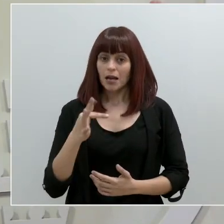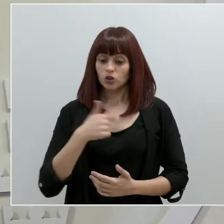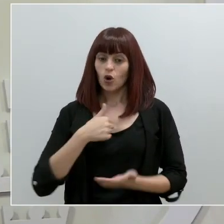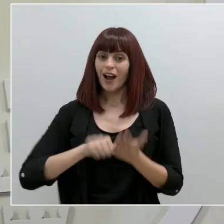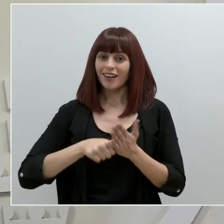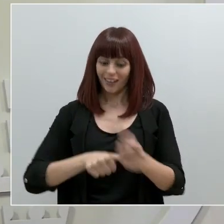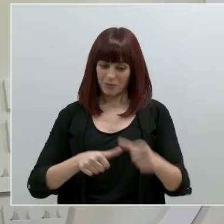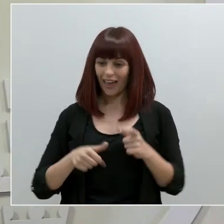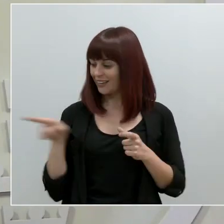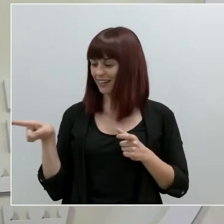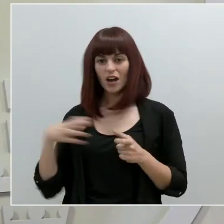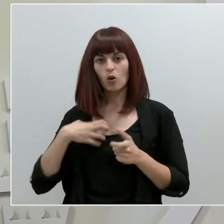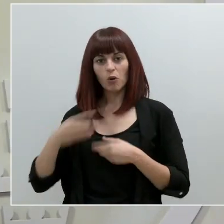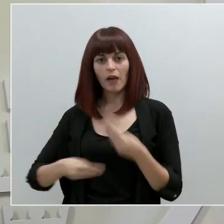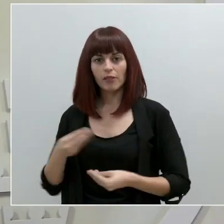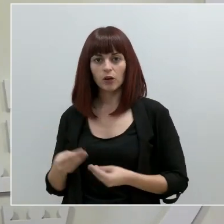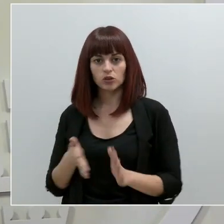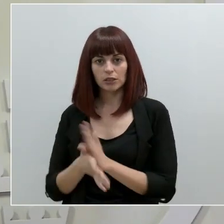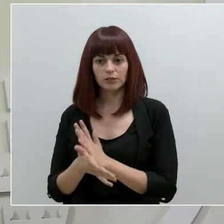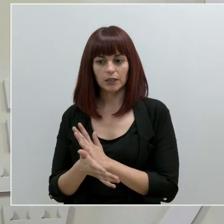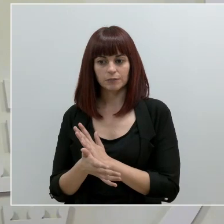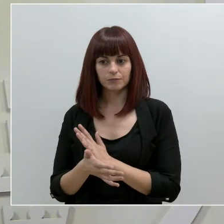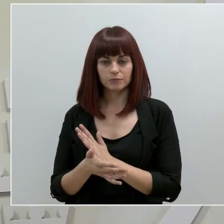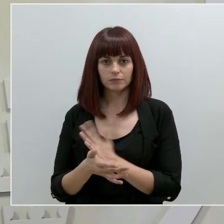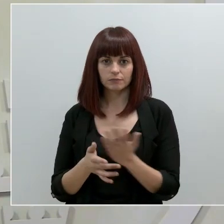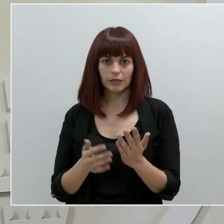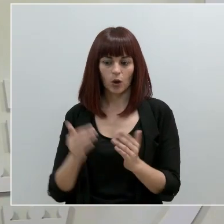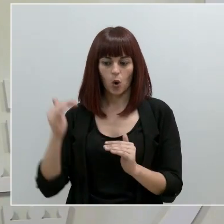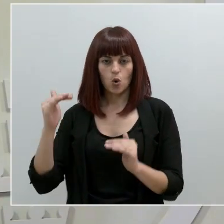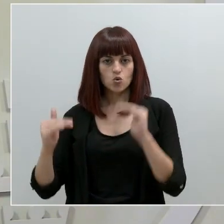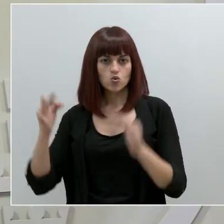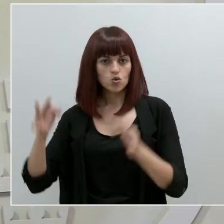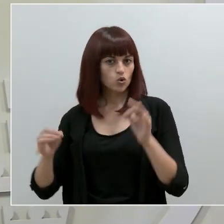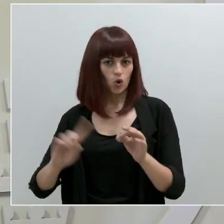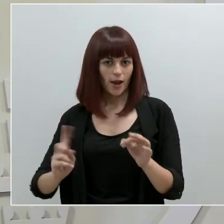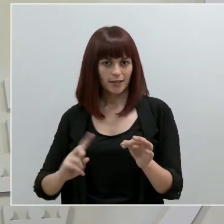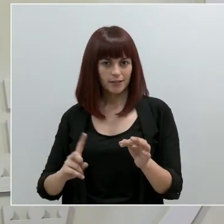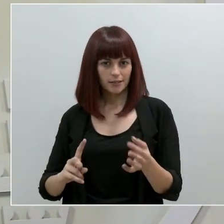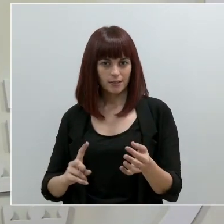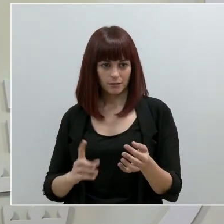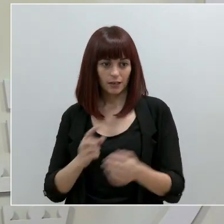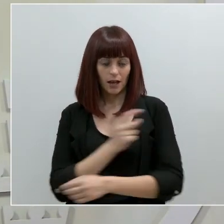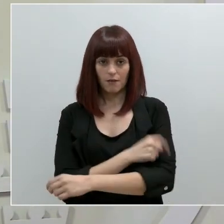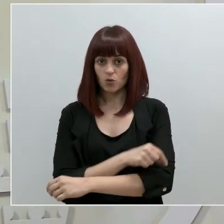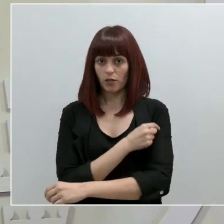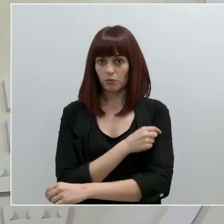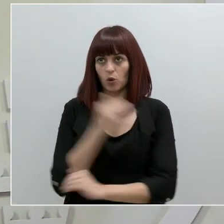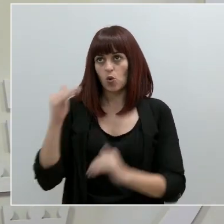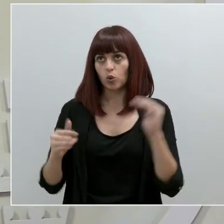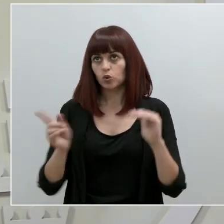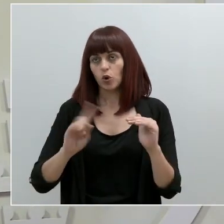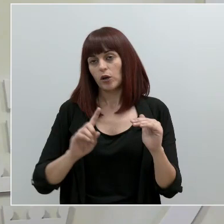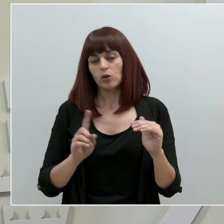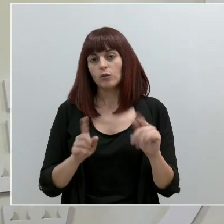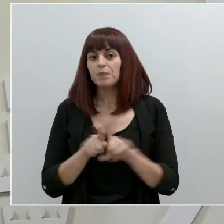otra persona no puede hacer, no solamente estaríamos cometiendo una inequidad en la vacunación, que bueno, no es una inequidad, sino que es